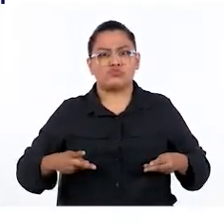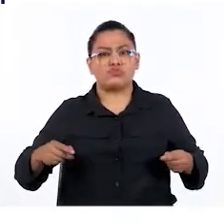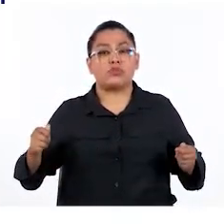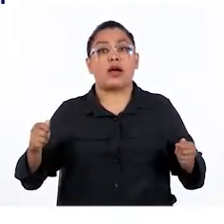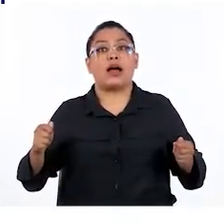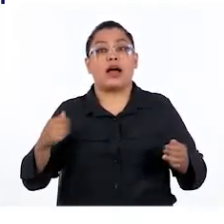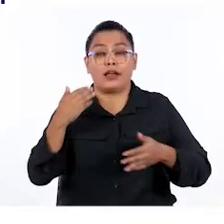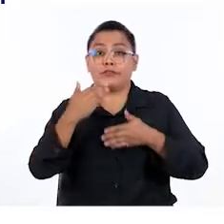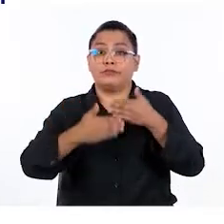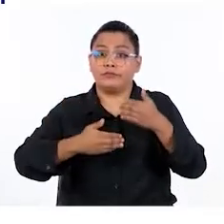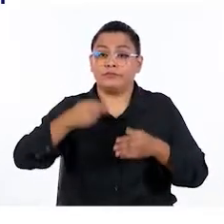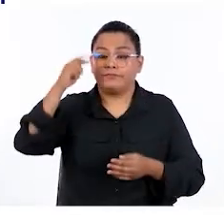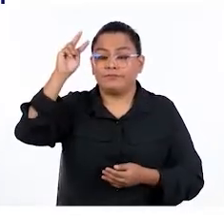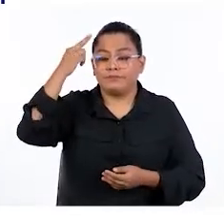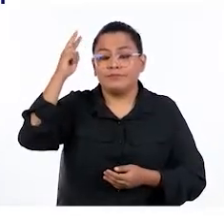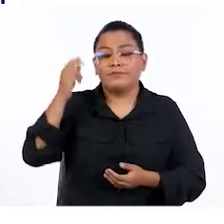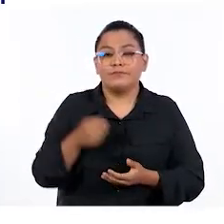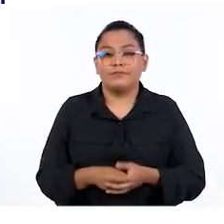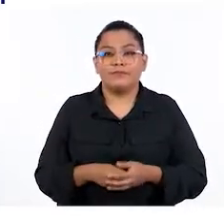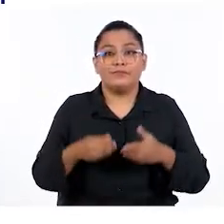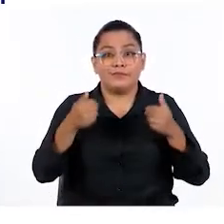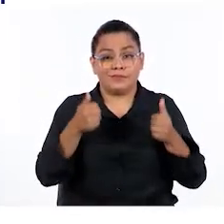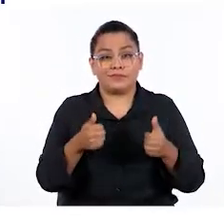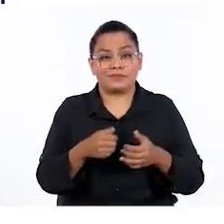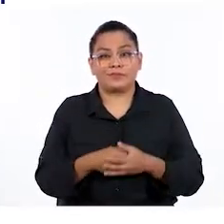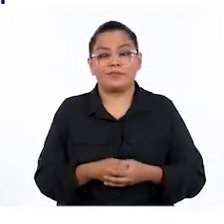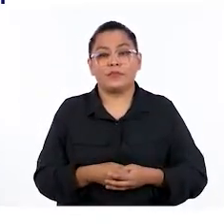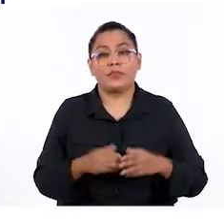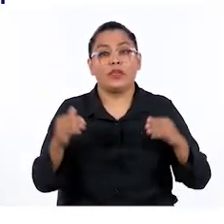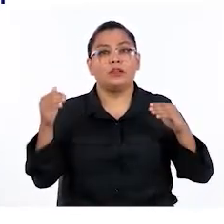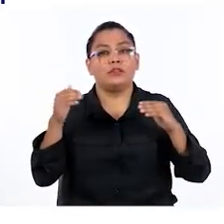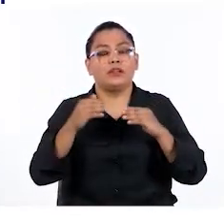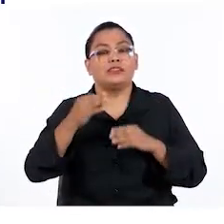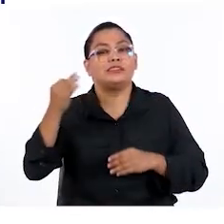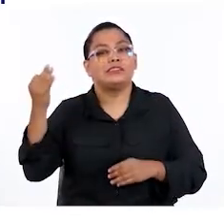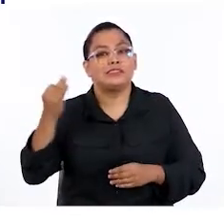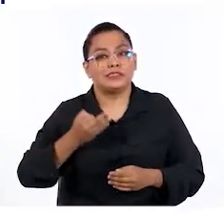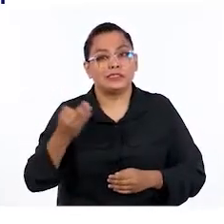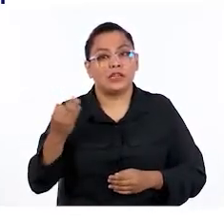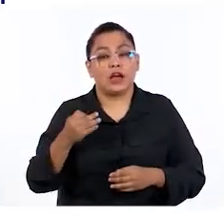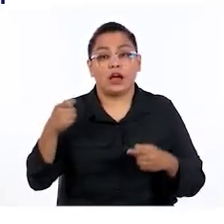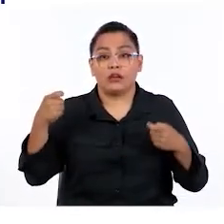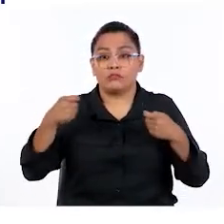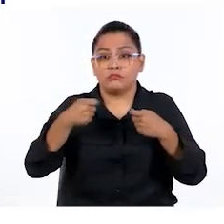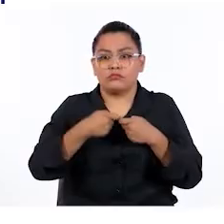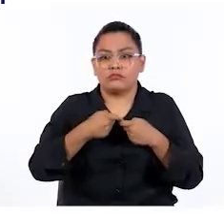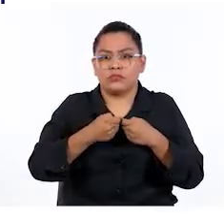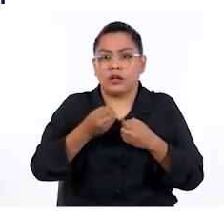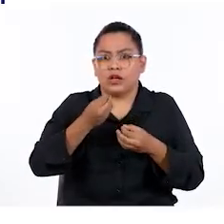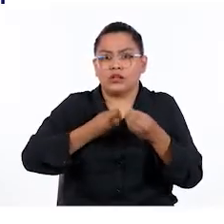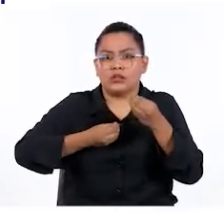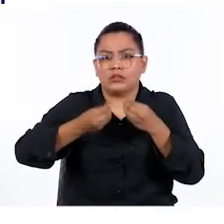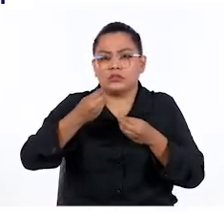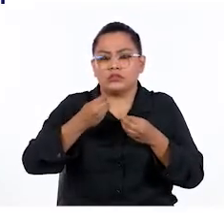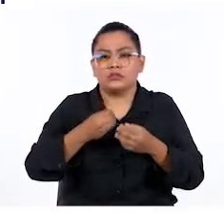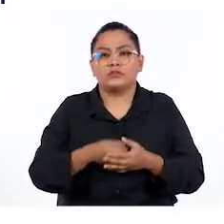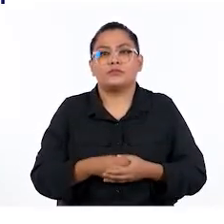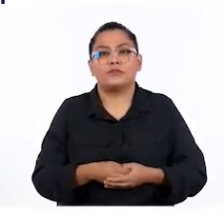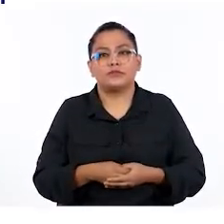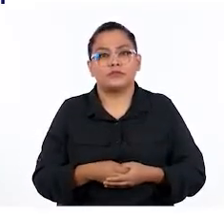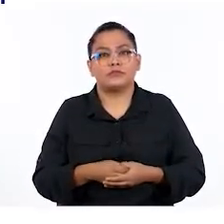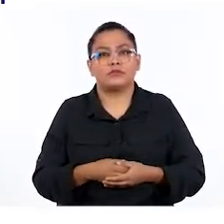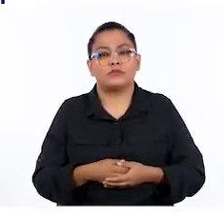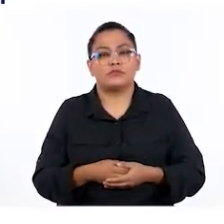procesos anabólicos. Ahora bien, también necesitamos obtener energía de nuestros alimentos. Consumimos